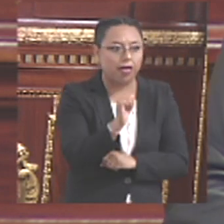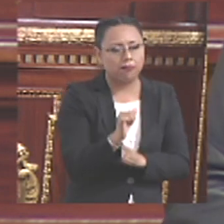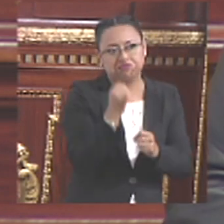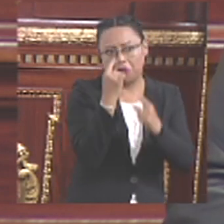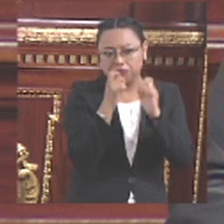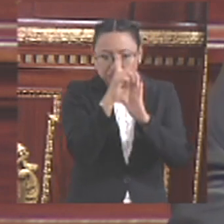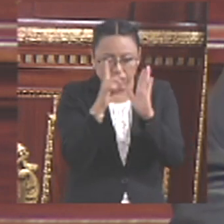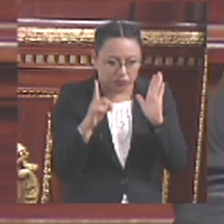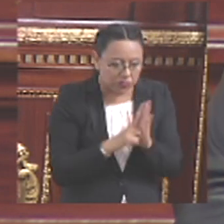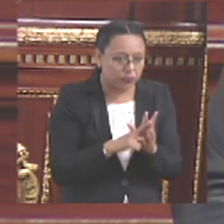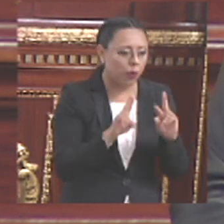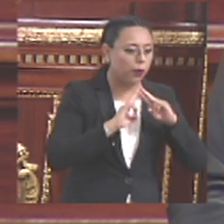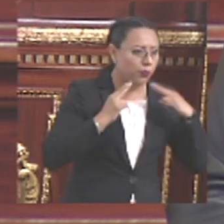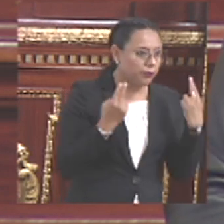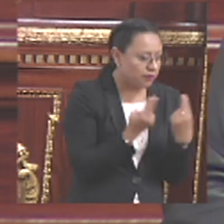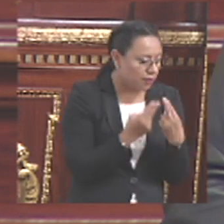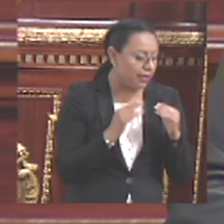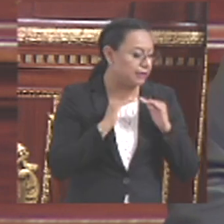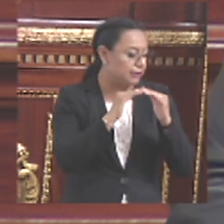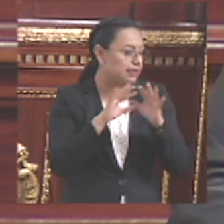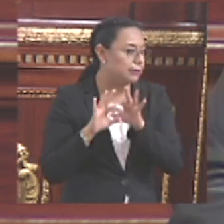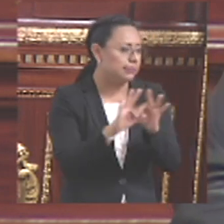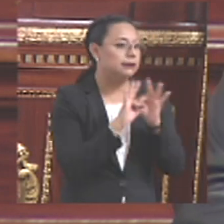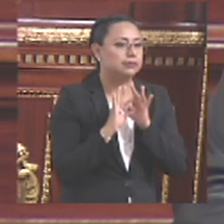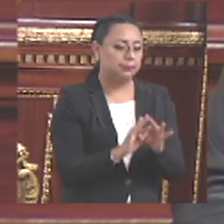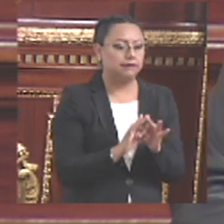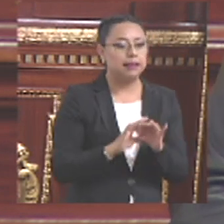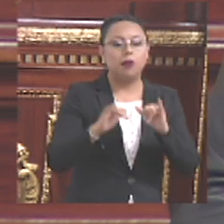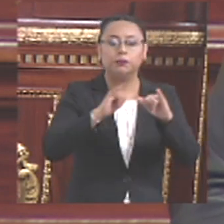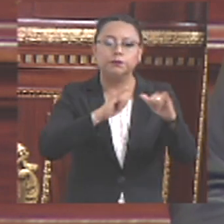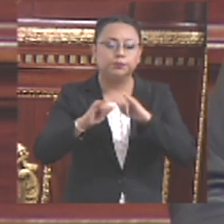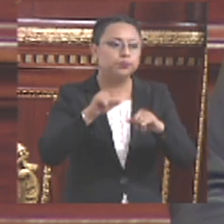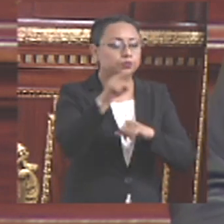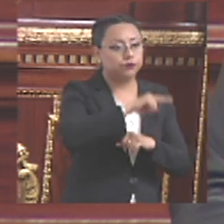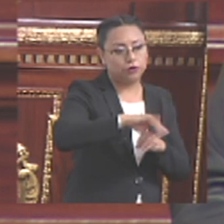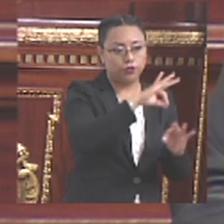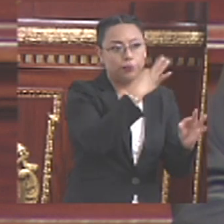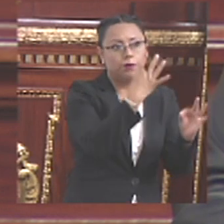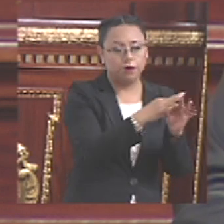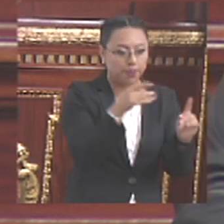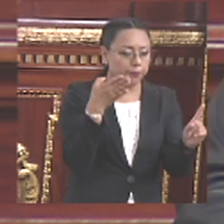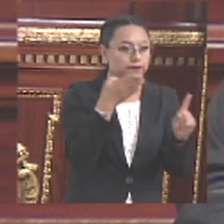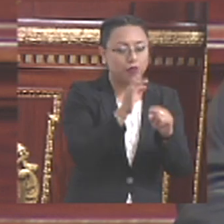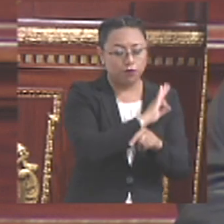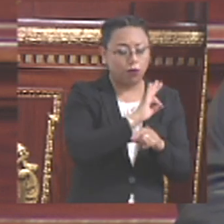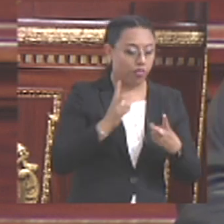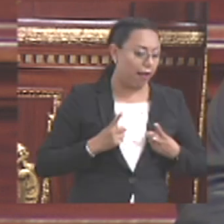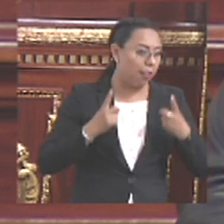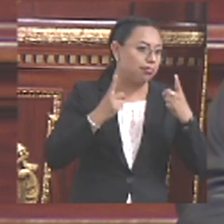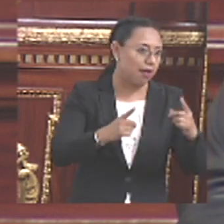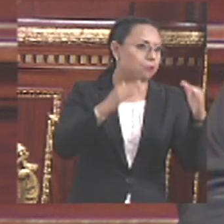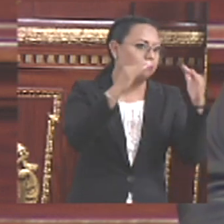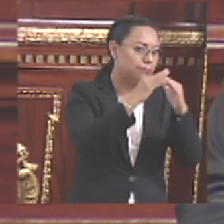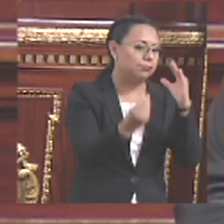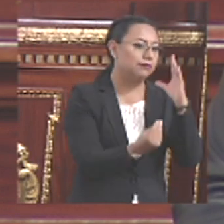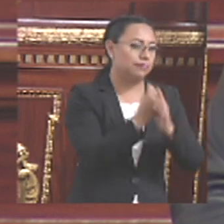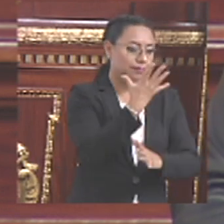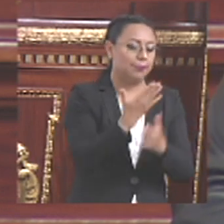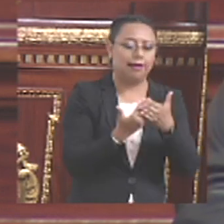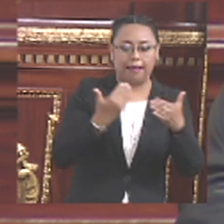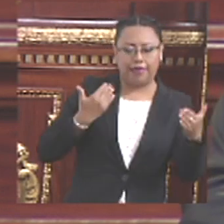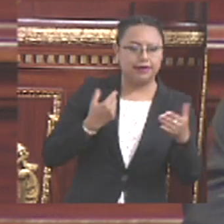Departamentos, unidades habitacionales y predios que cumplían el propósito de dar una nueva vivienda a quien lo había perdido todo